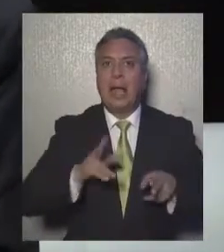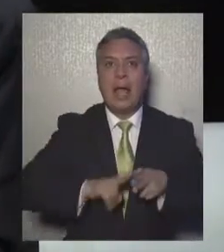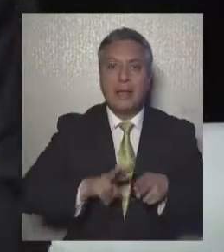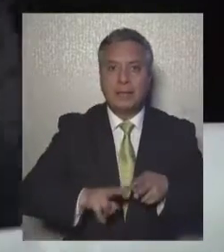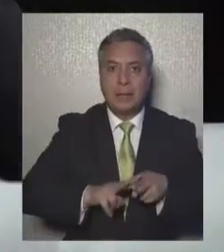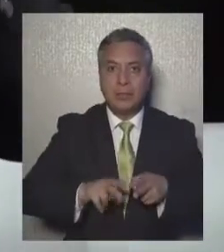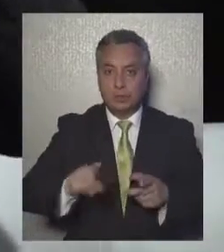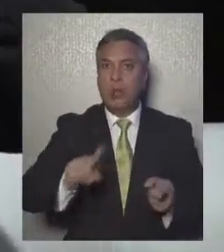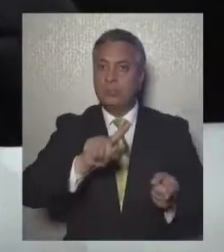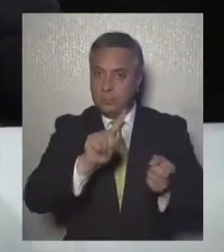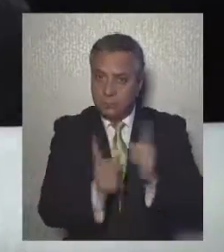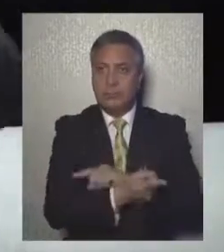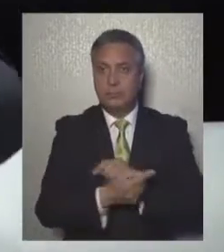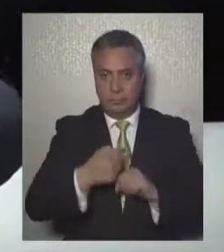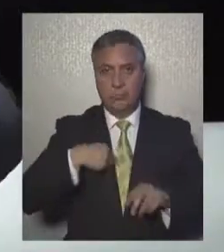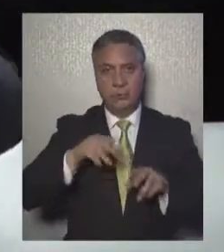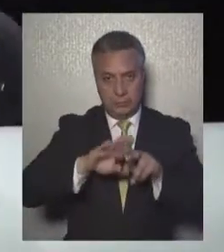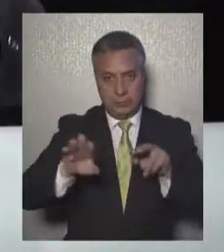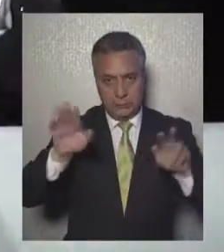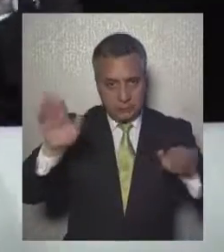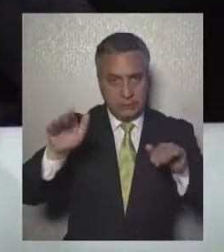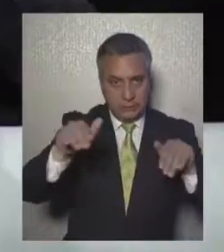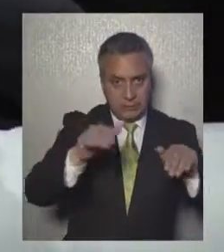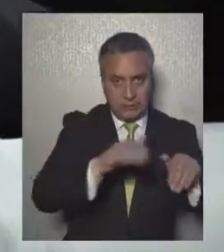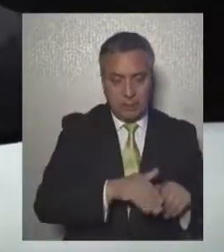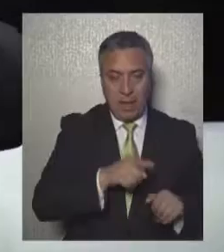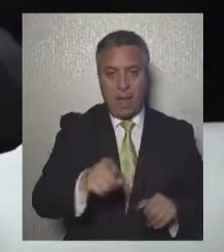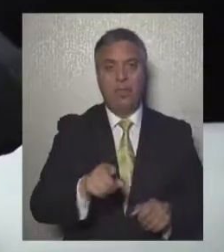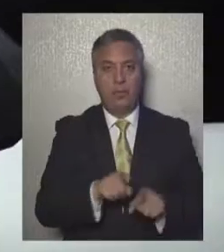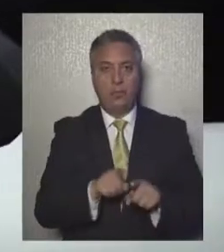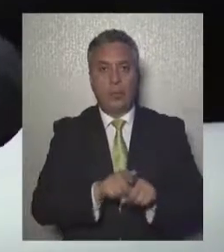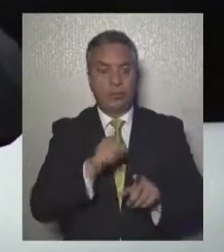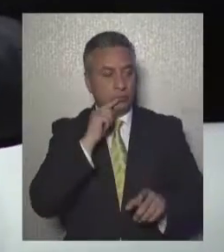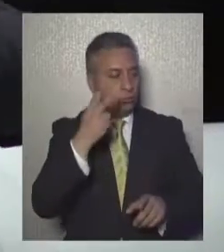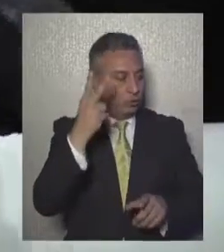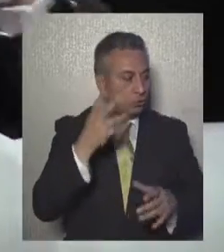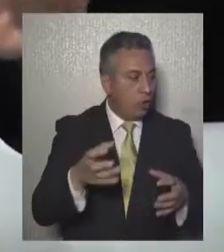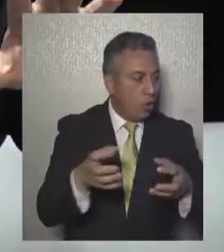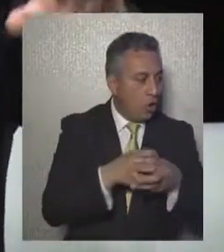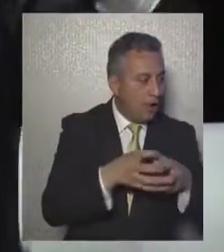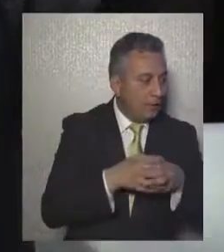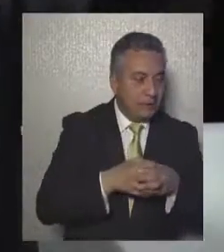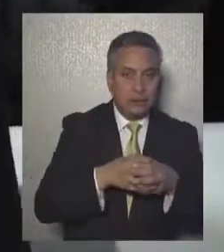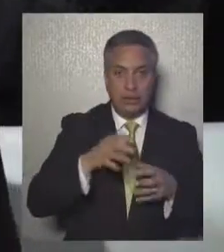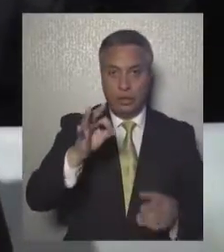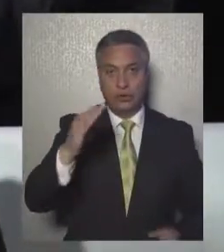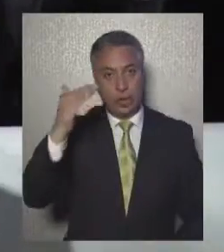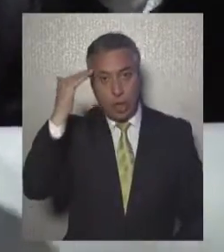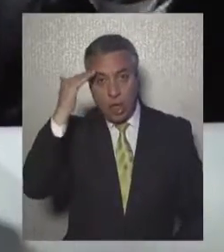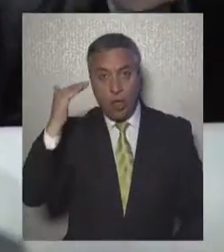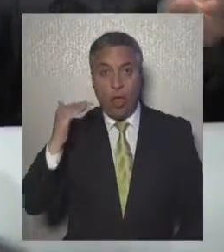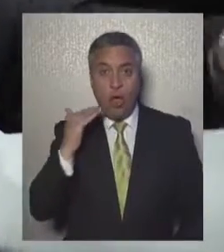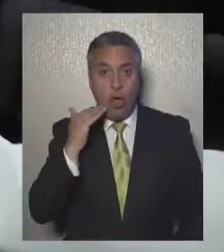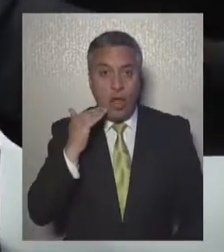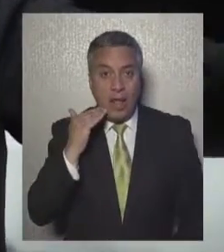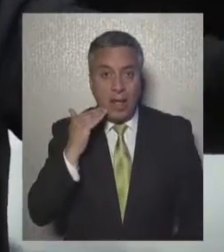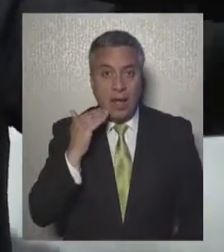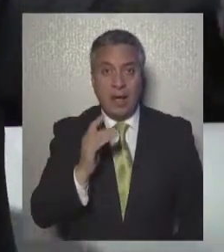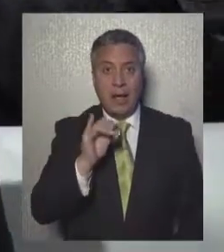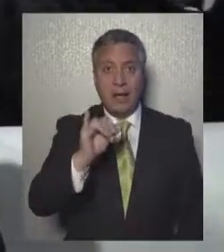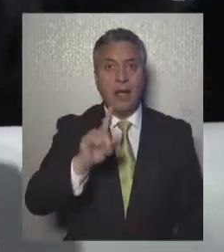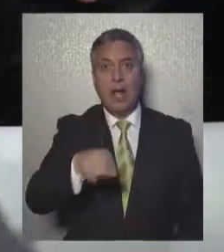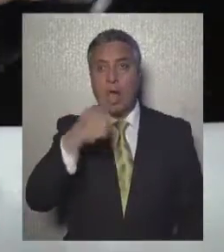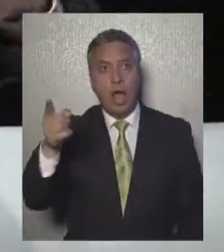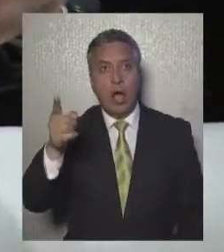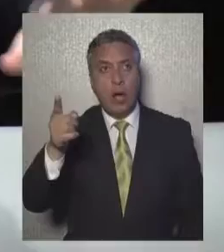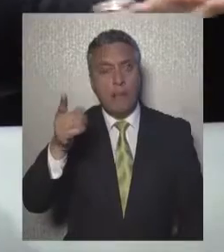Reconvirtamos. Hicimos un llamado a través de dos organizaciones, CODEA y la otra se